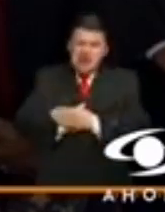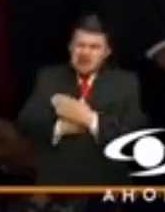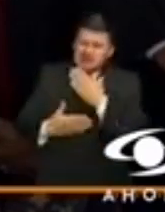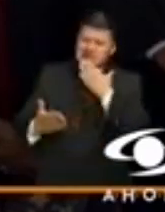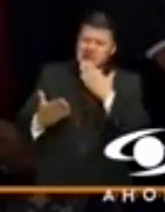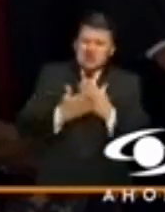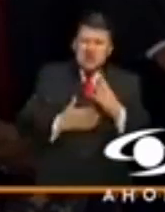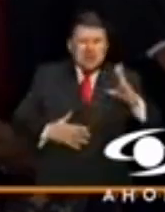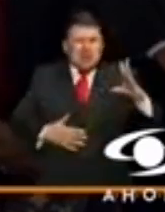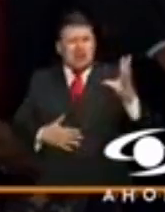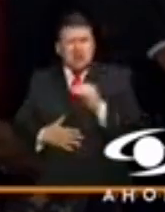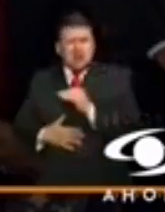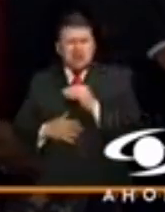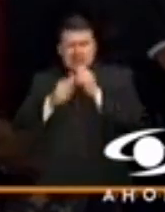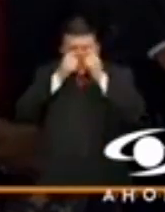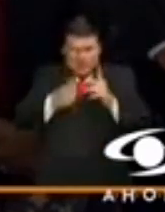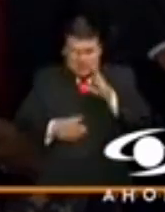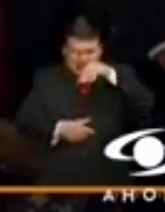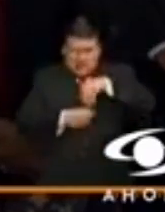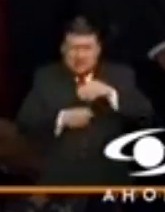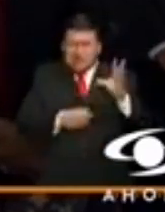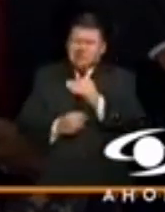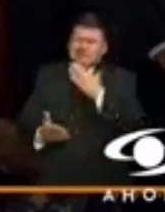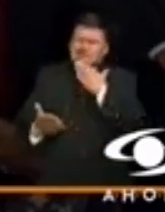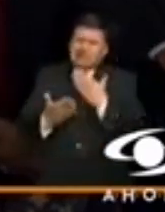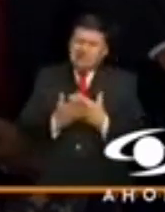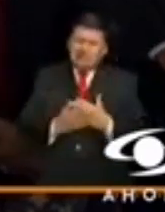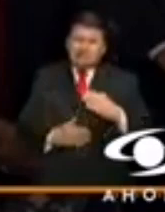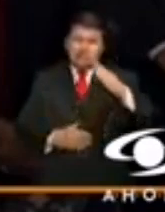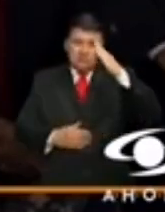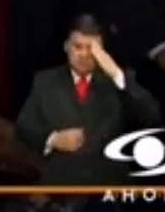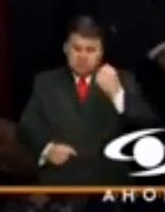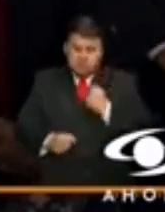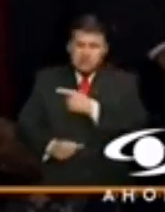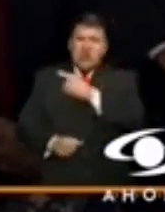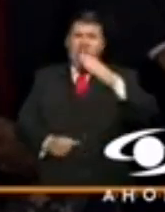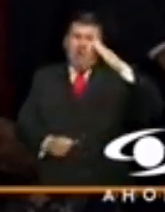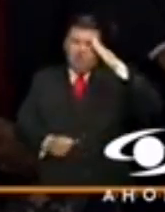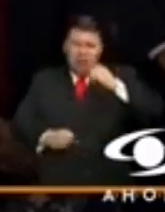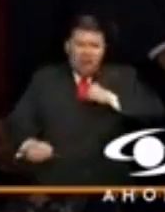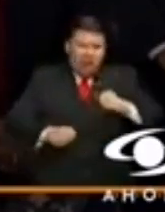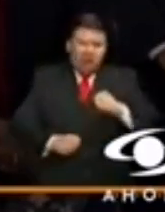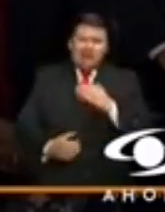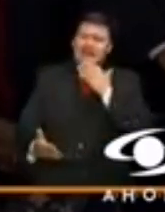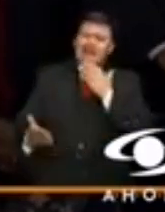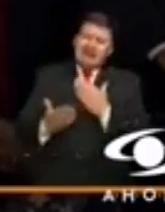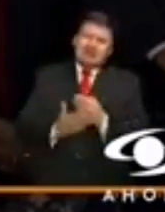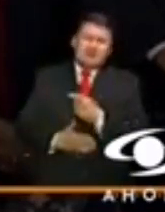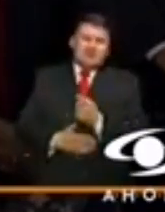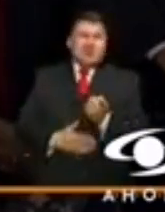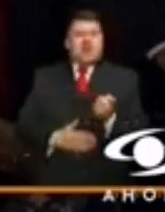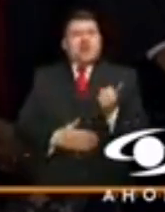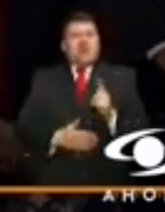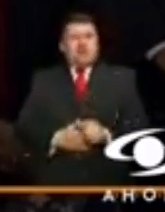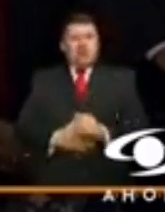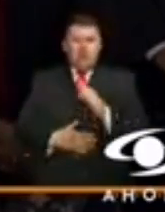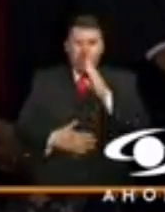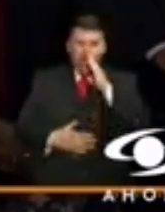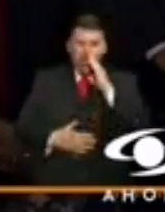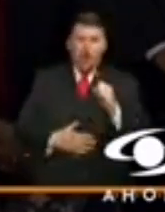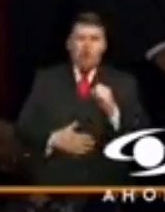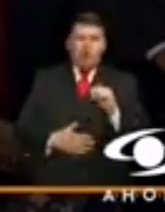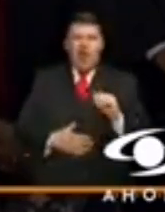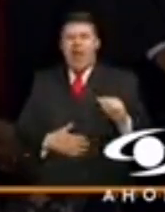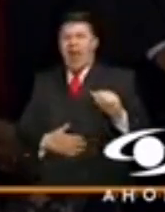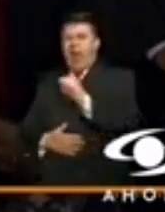República, de todos los funcionarios públicos y de nuestros soldados y policías, y también de hombres